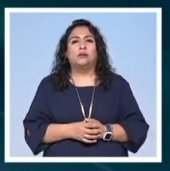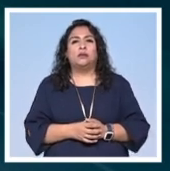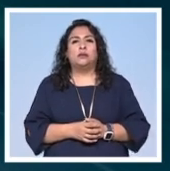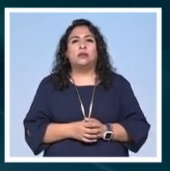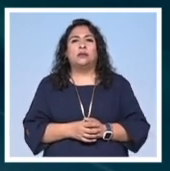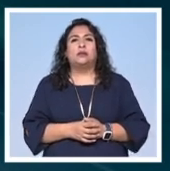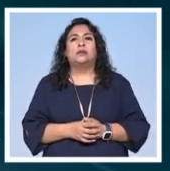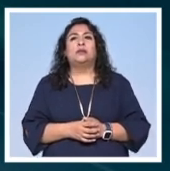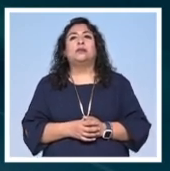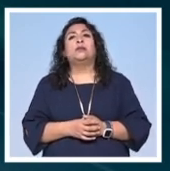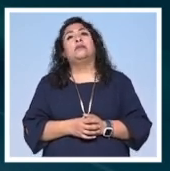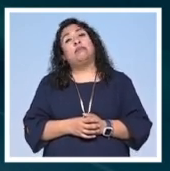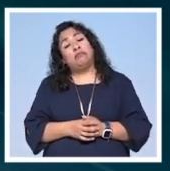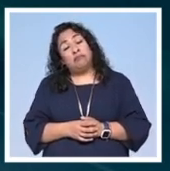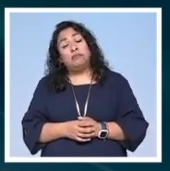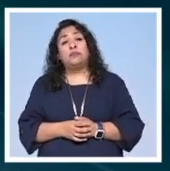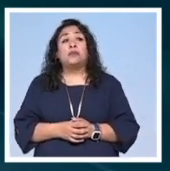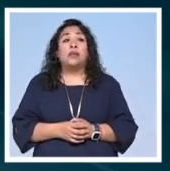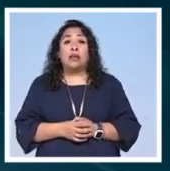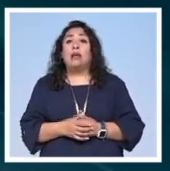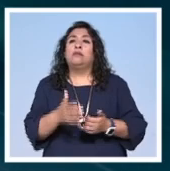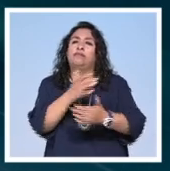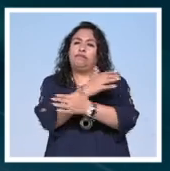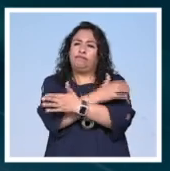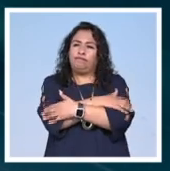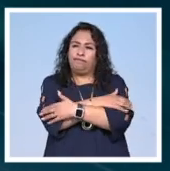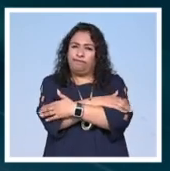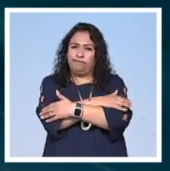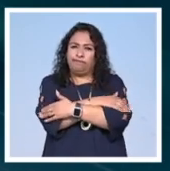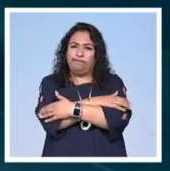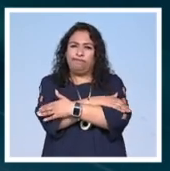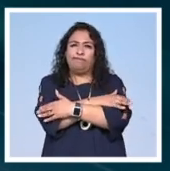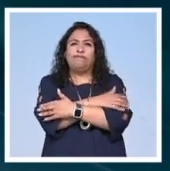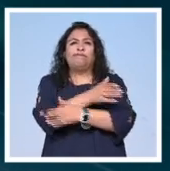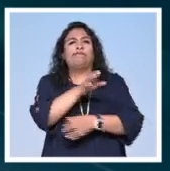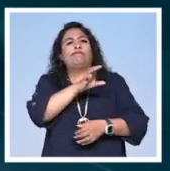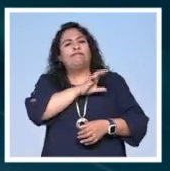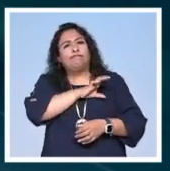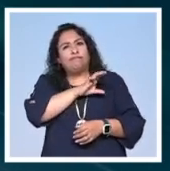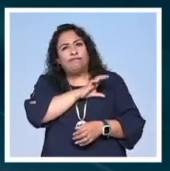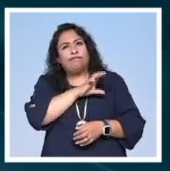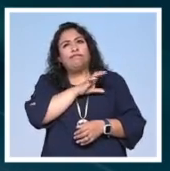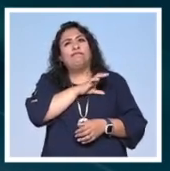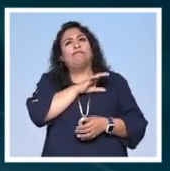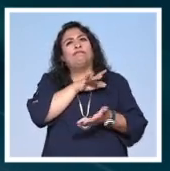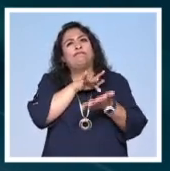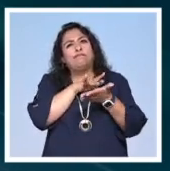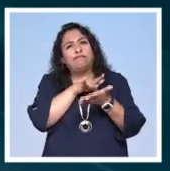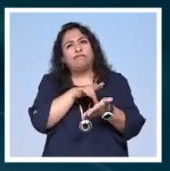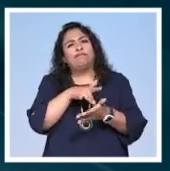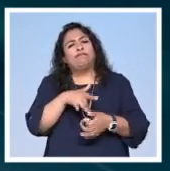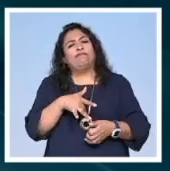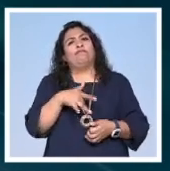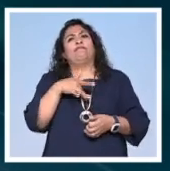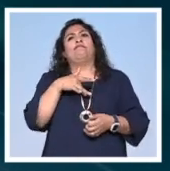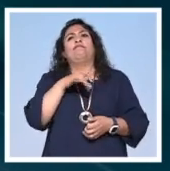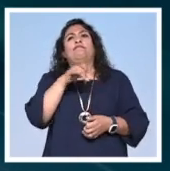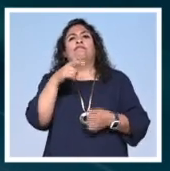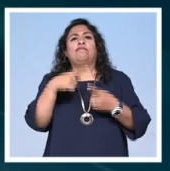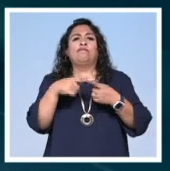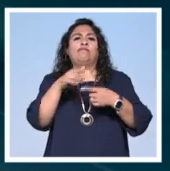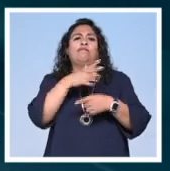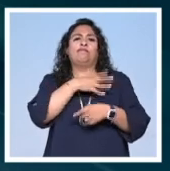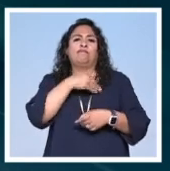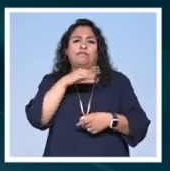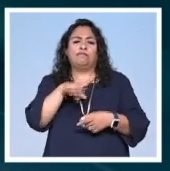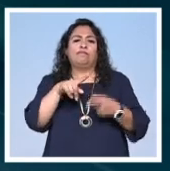esto Bueno pues un un abrazo muy cariñoso muy solidario muy sentido a sus hijas a